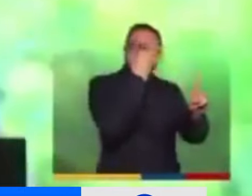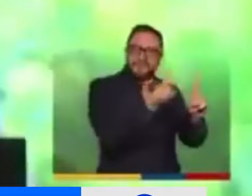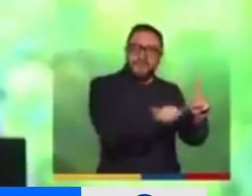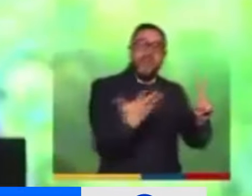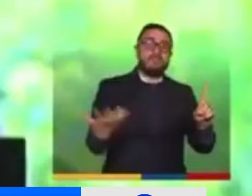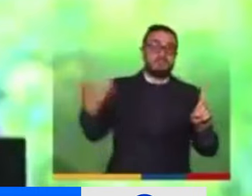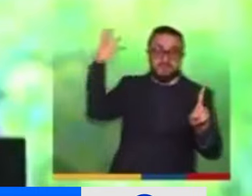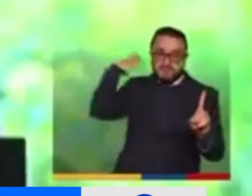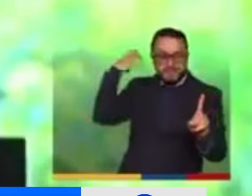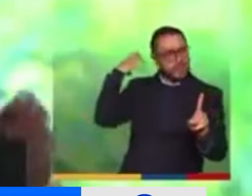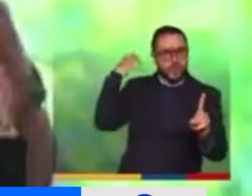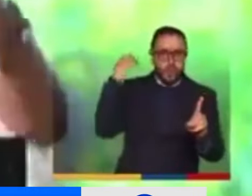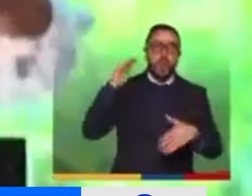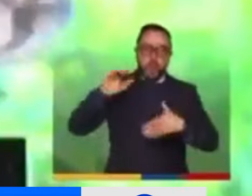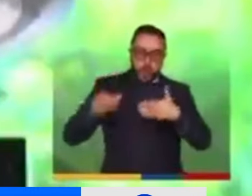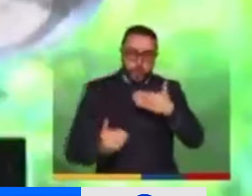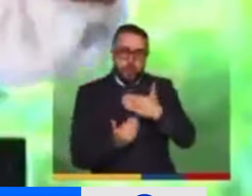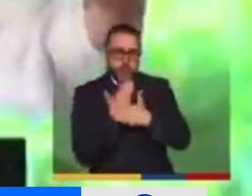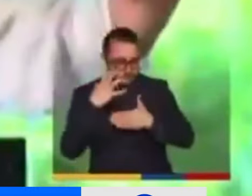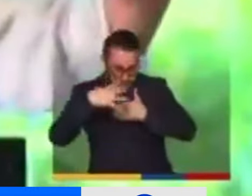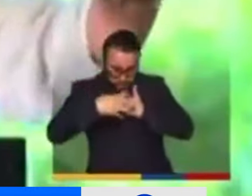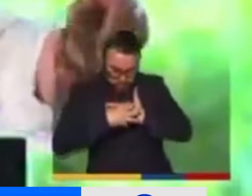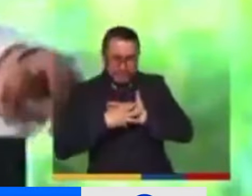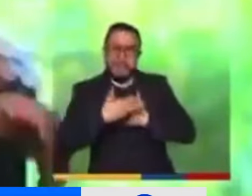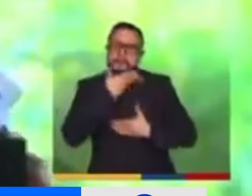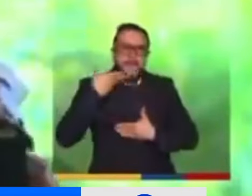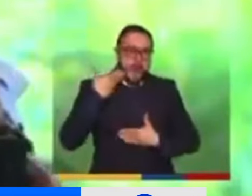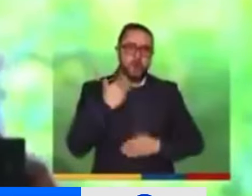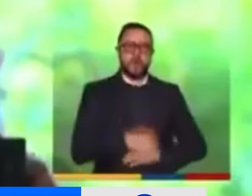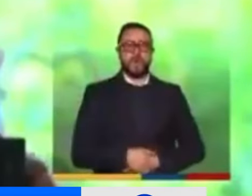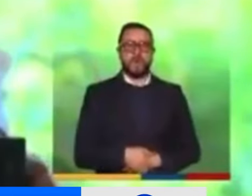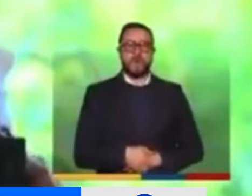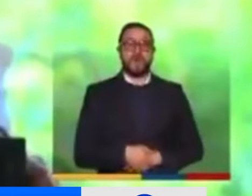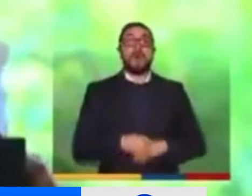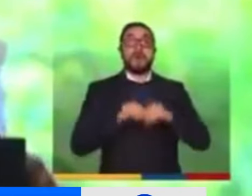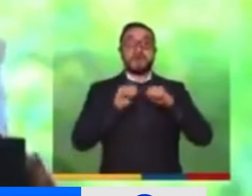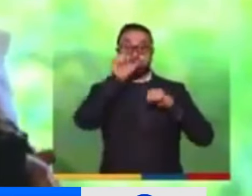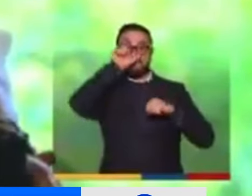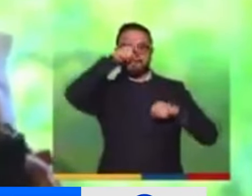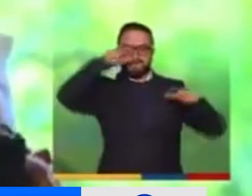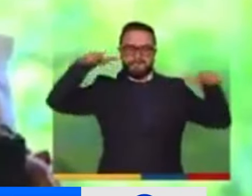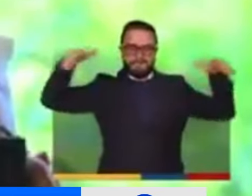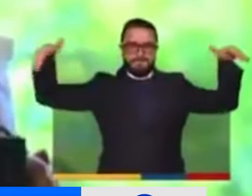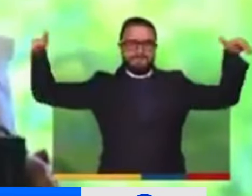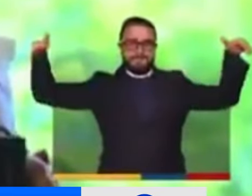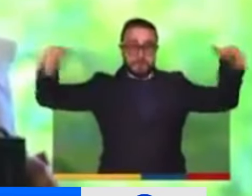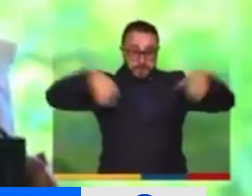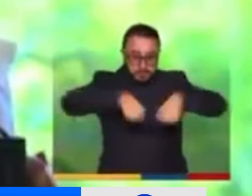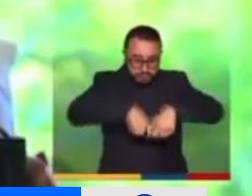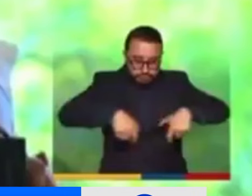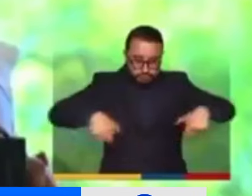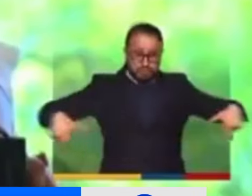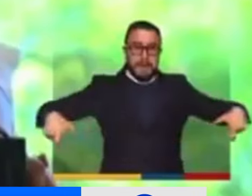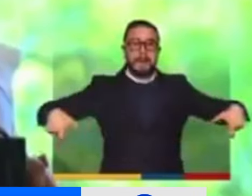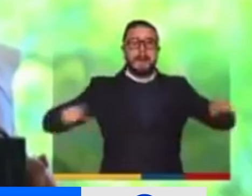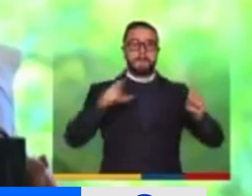de escudo asoman en las cintas debajo del cóndor la palabra libertad y